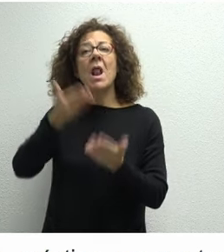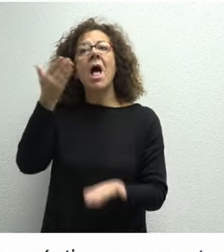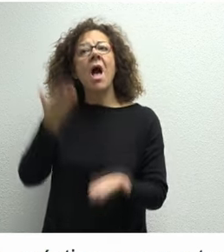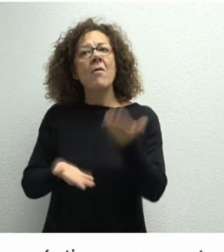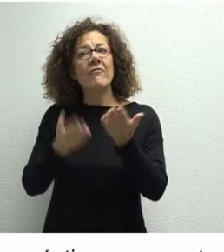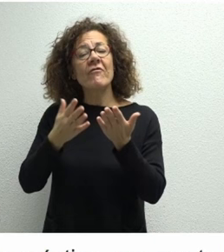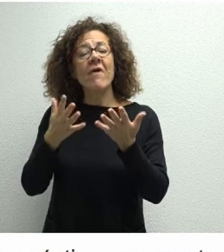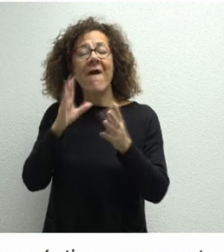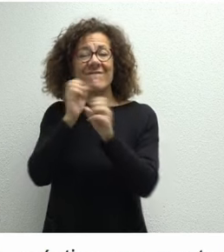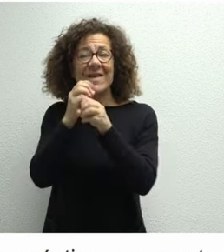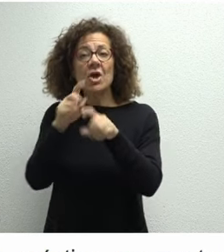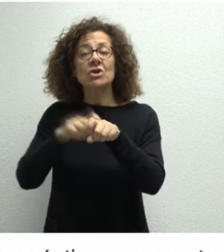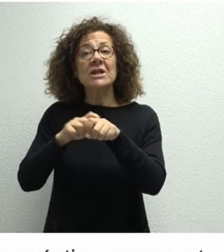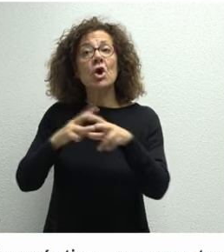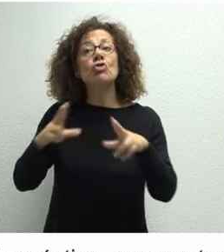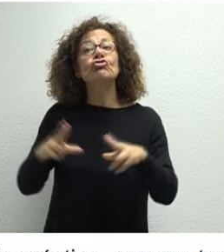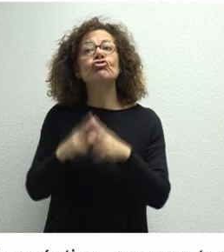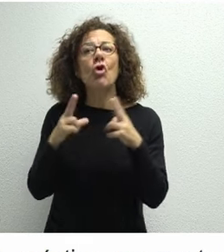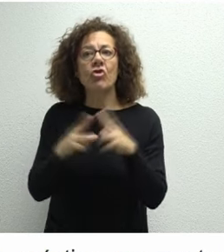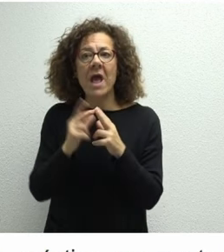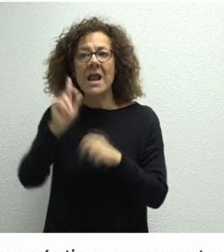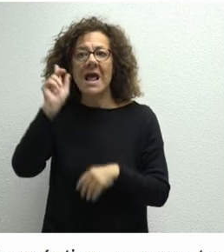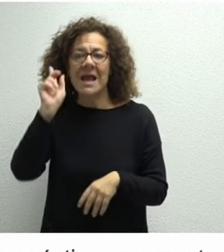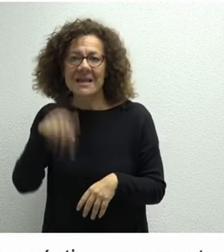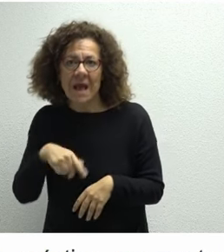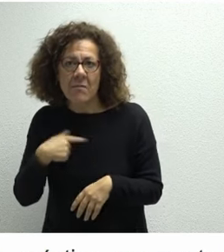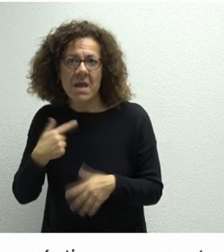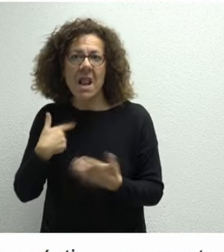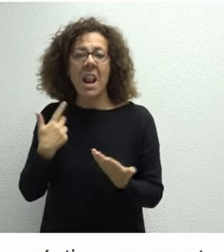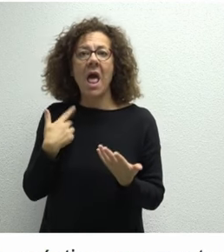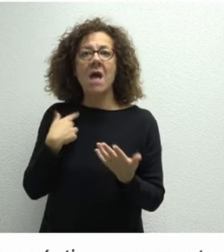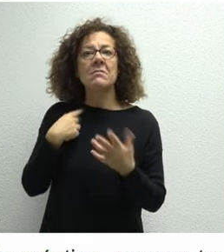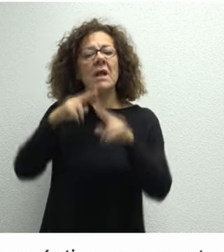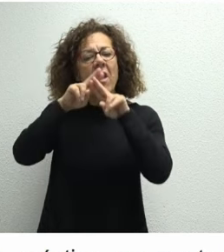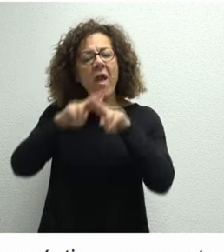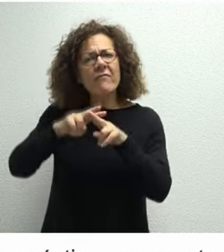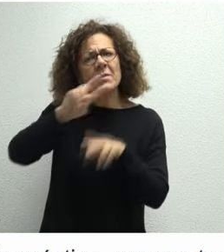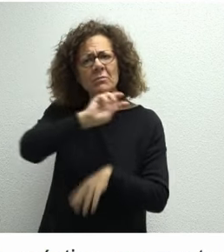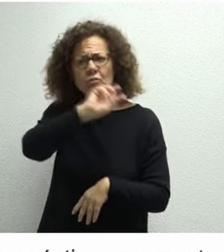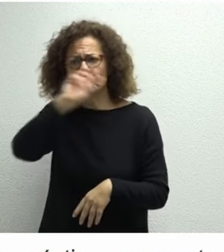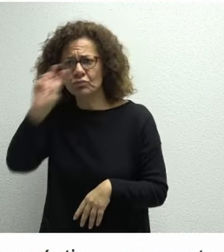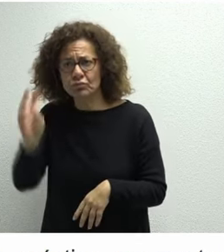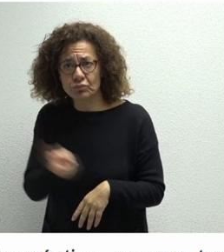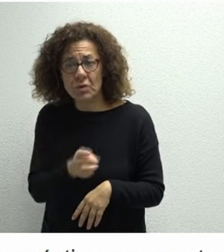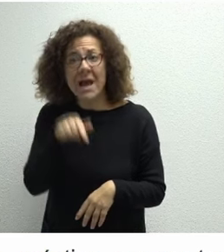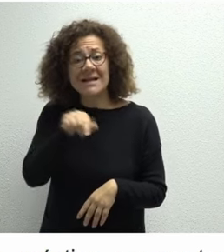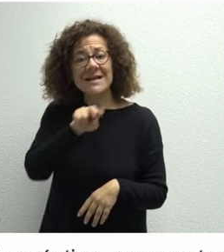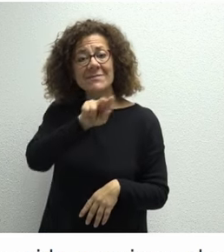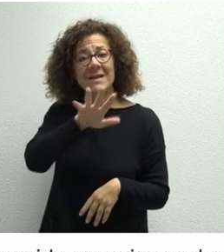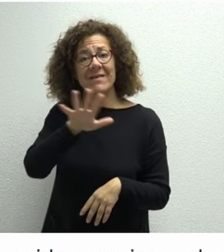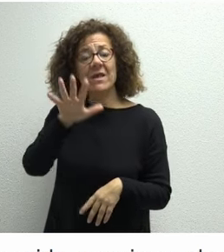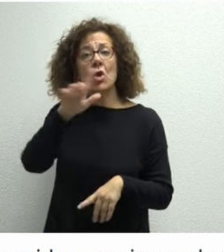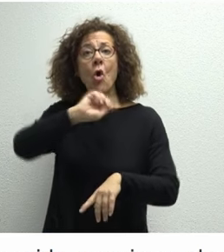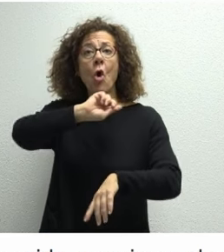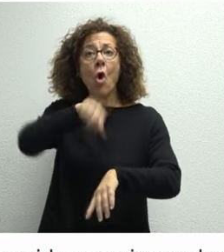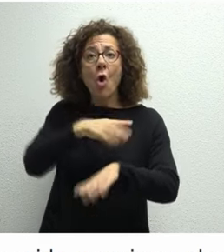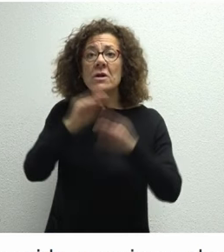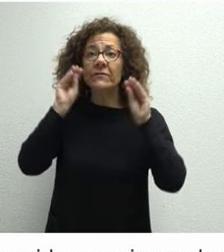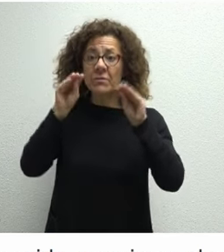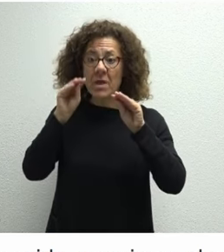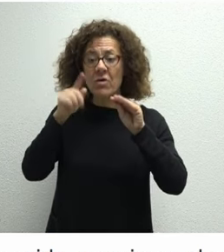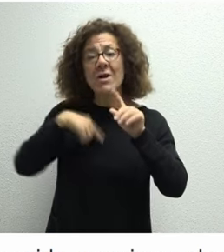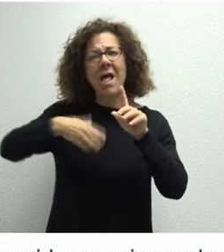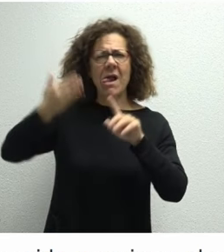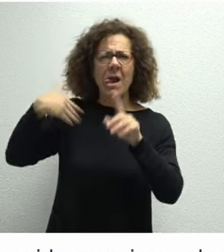biopsicosocial y en el informe o la evaluación multimodal vale como digo en esas 25 horas de formación que hicimos hace unas semanas en